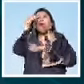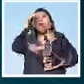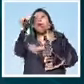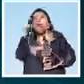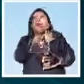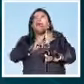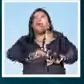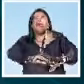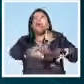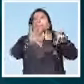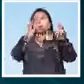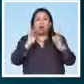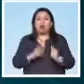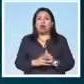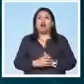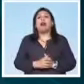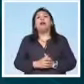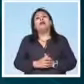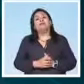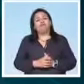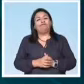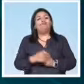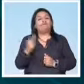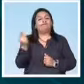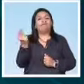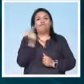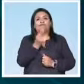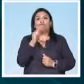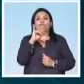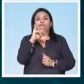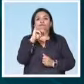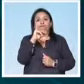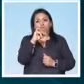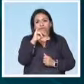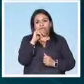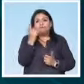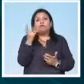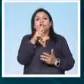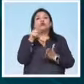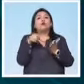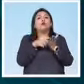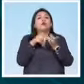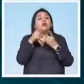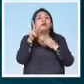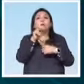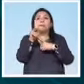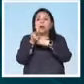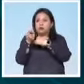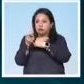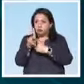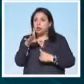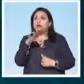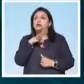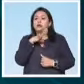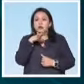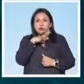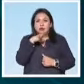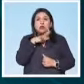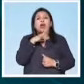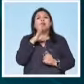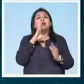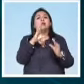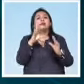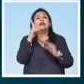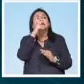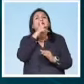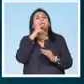Estado. Se necesita en los países donde existe una